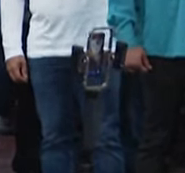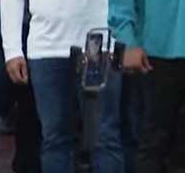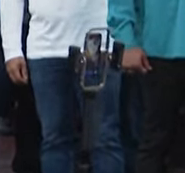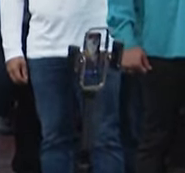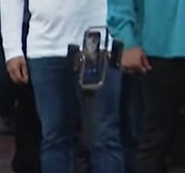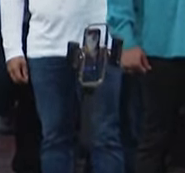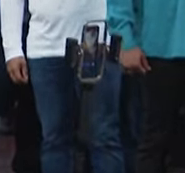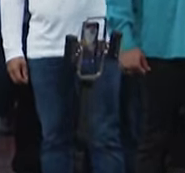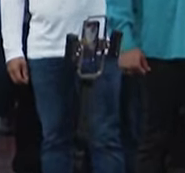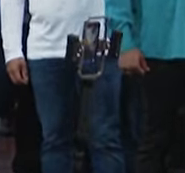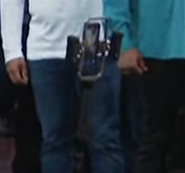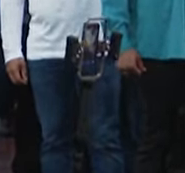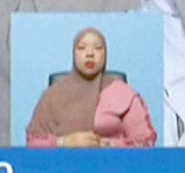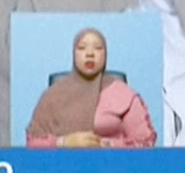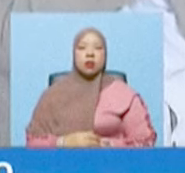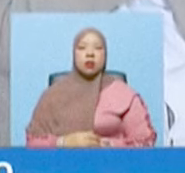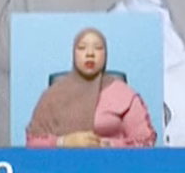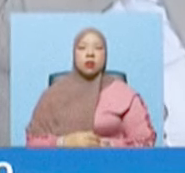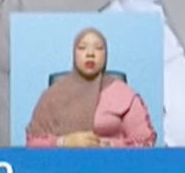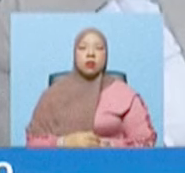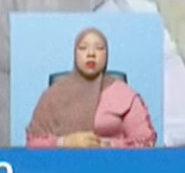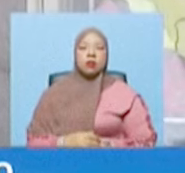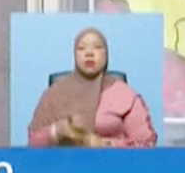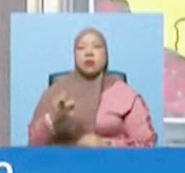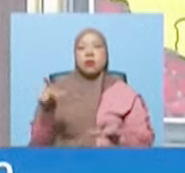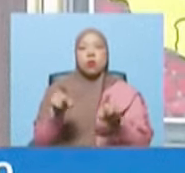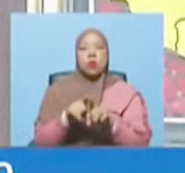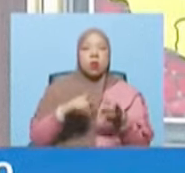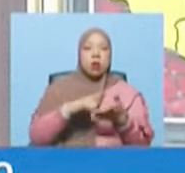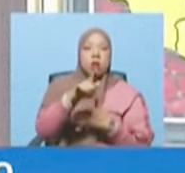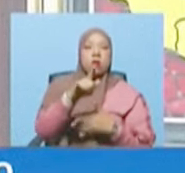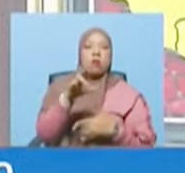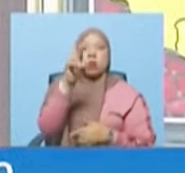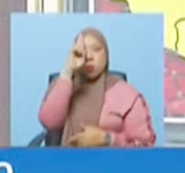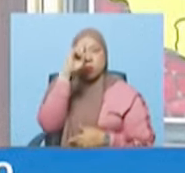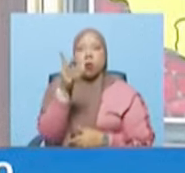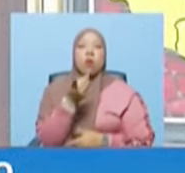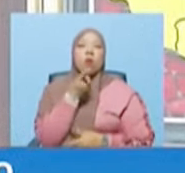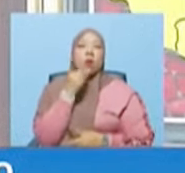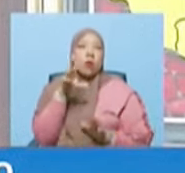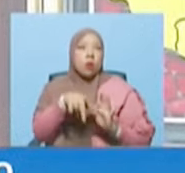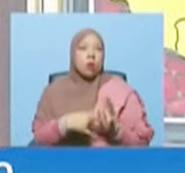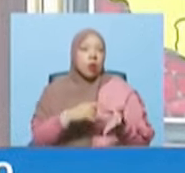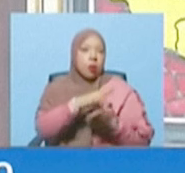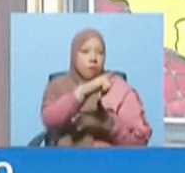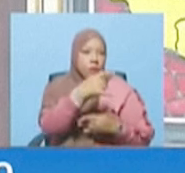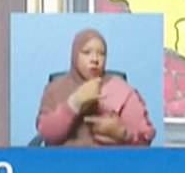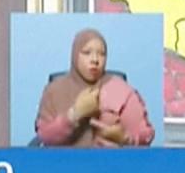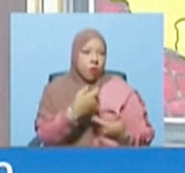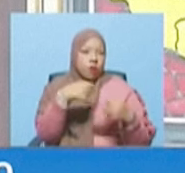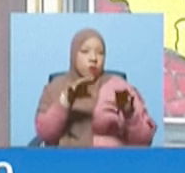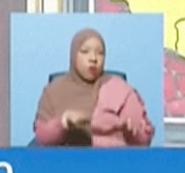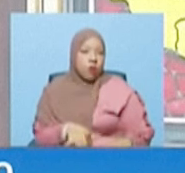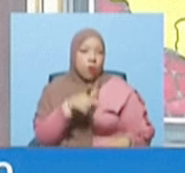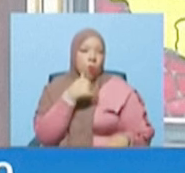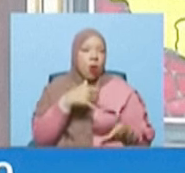República Dominicana si no me hubieran robado el avión en República Dominicana me fuera para allá me dejaron